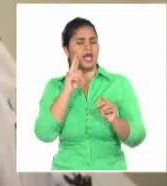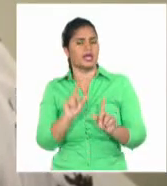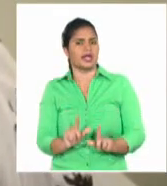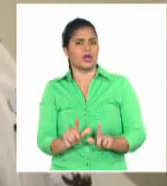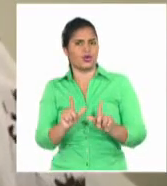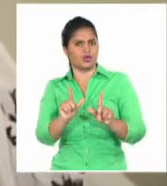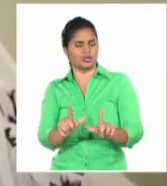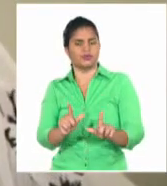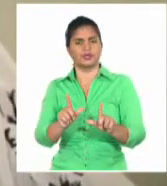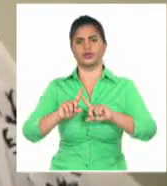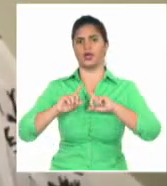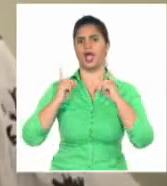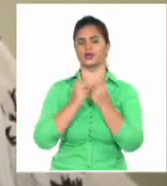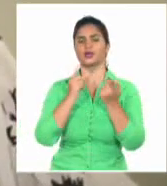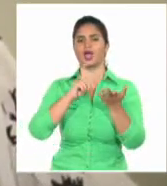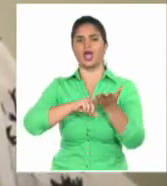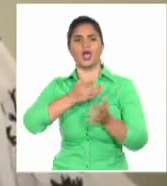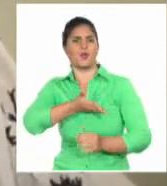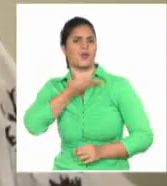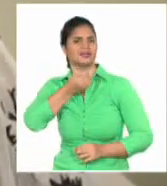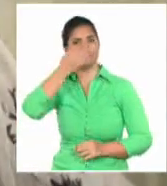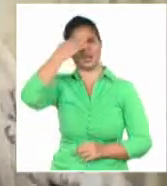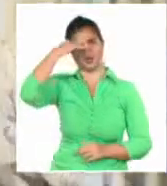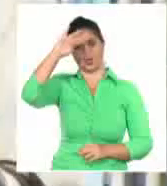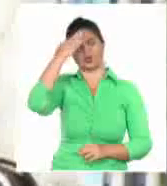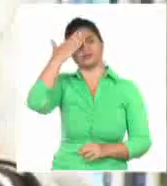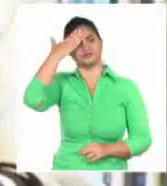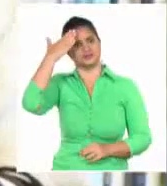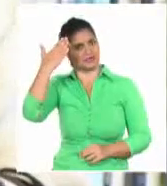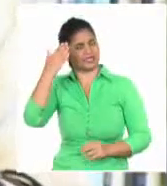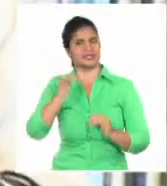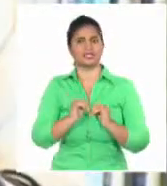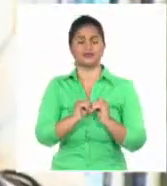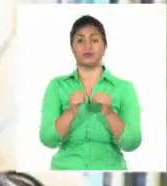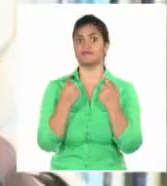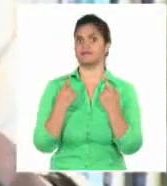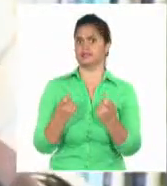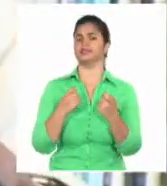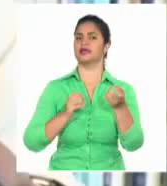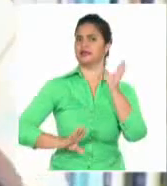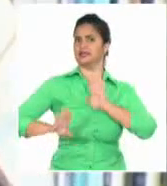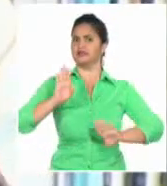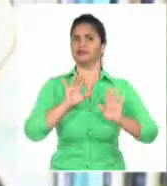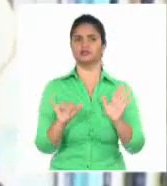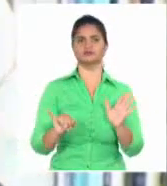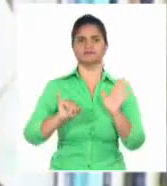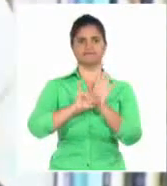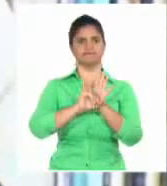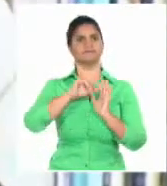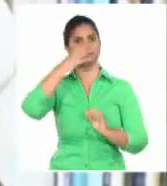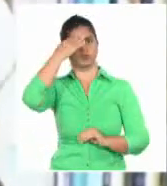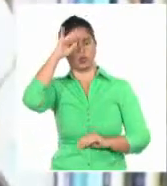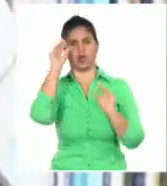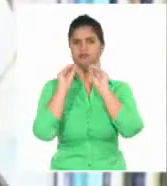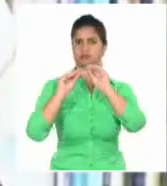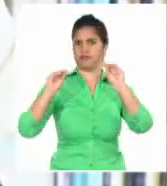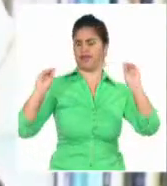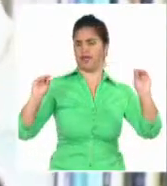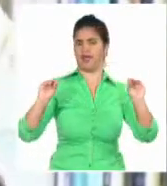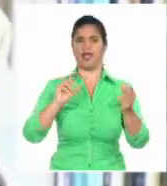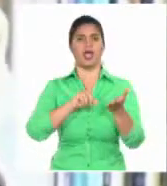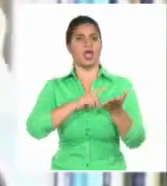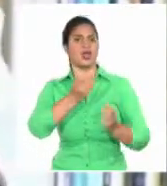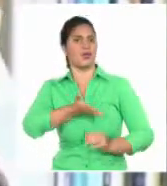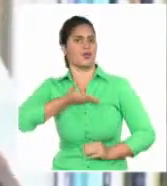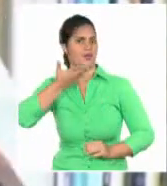a toda la poesía cubana. El titular insistió en la necesidad de defender los espacios dedicados a la promoción de la poesía